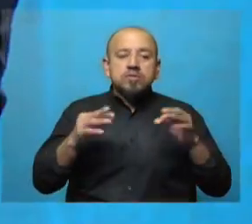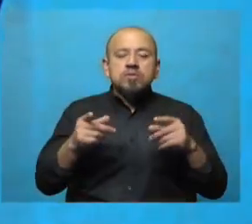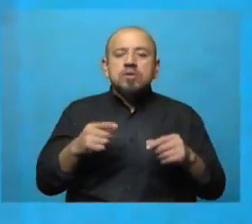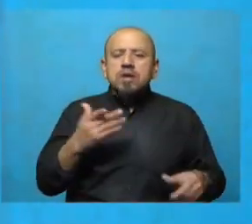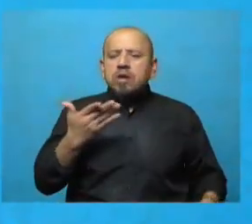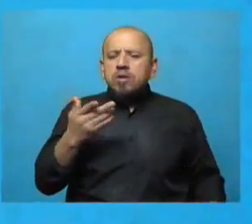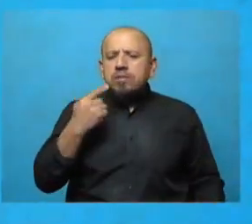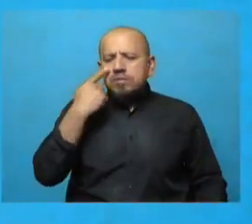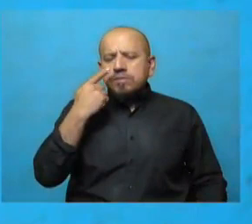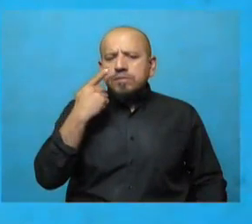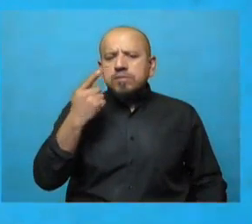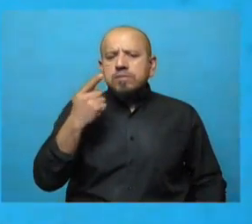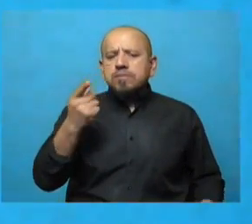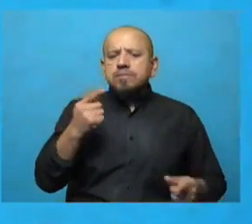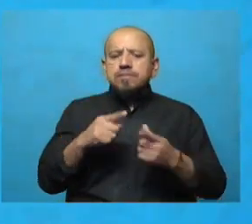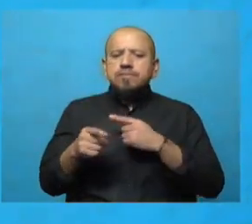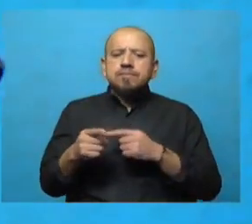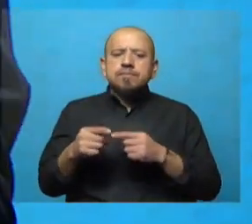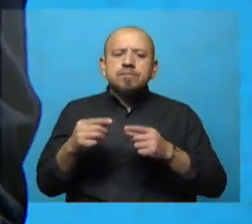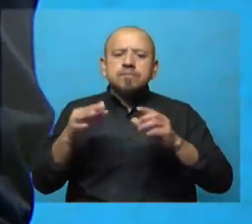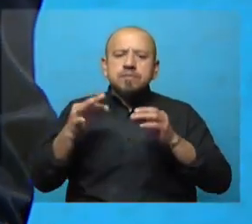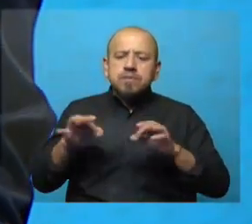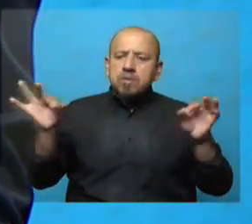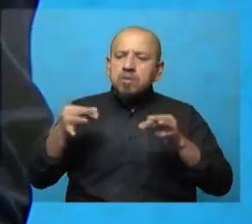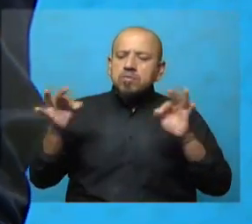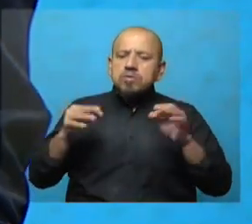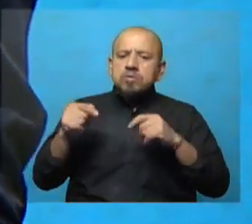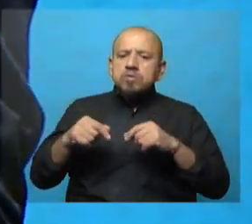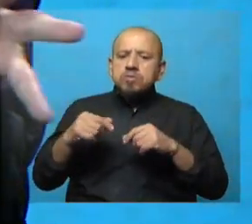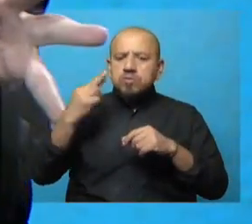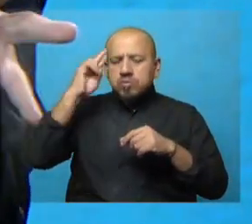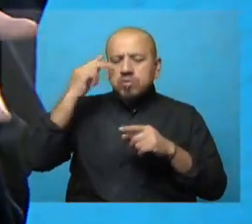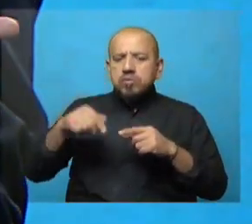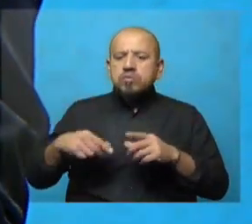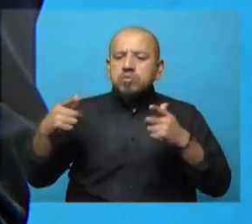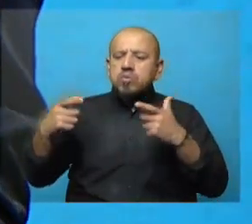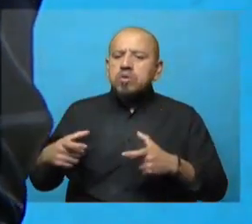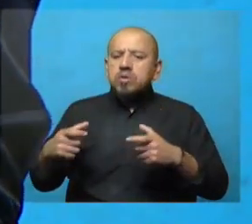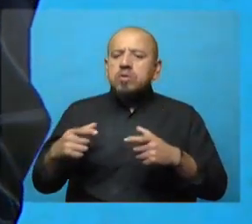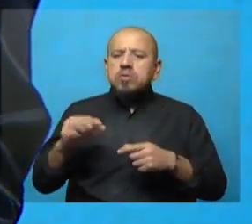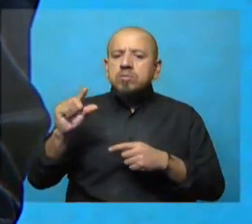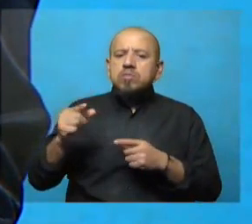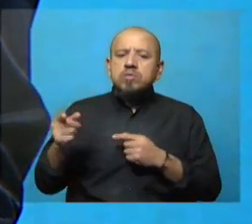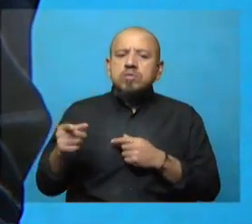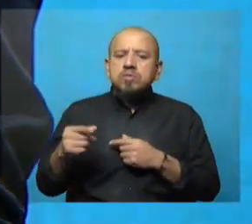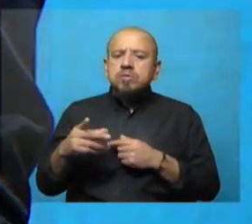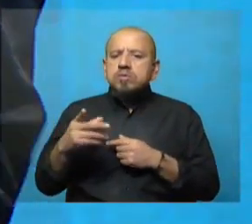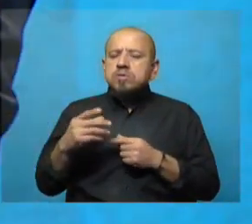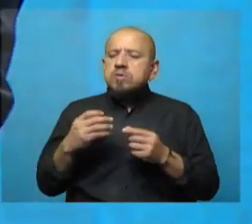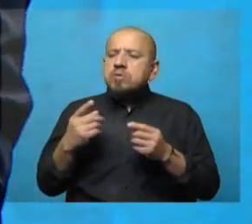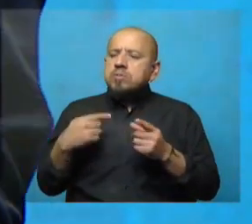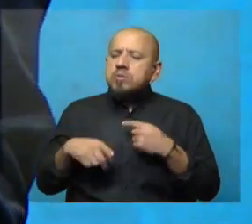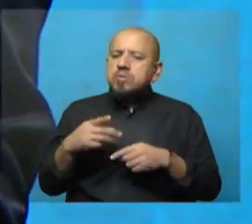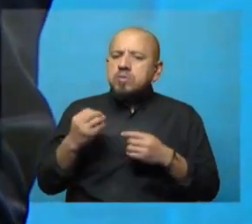ahora vamos a ir a eso porque bueno sos uno de los referentes de la música más popular uruguaya de nuestra música y tu disco solista llegó a ser relativamente poco ahora me gustaría saber por qué pero